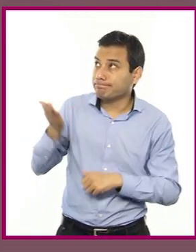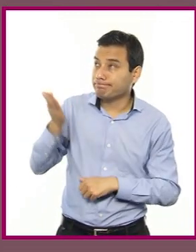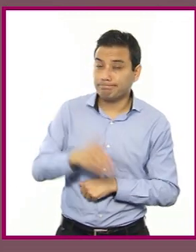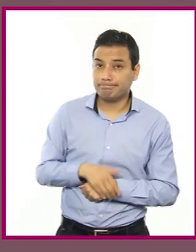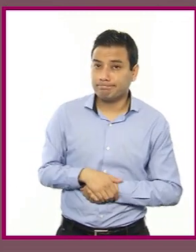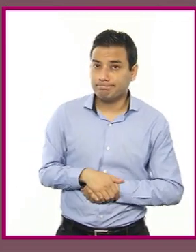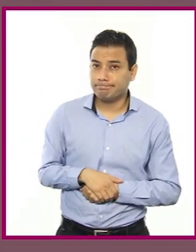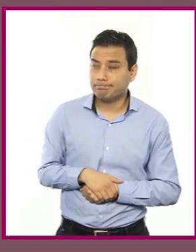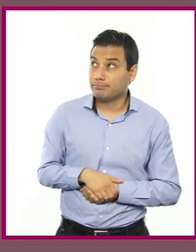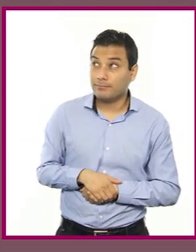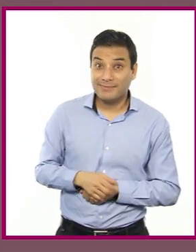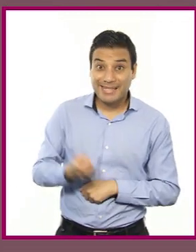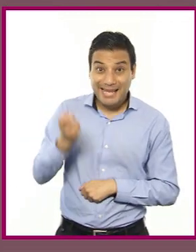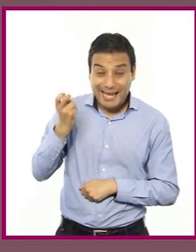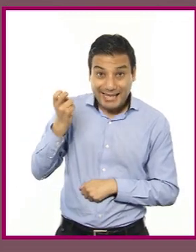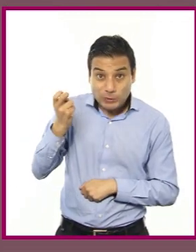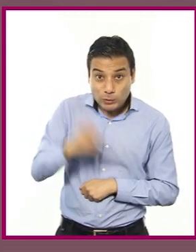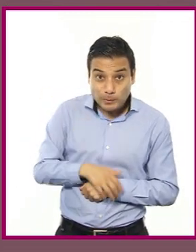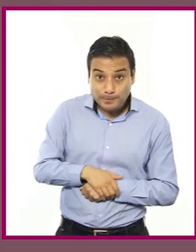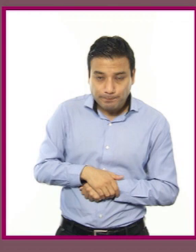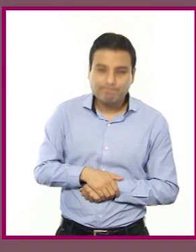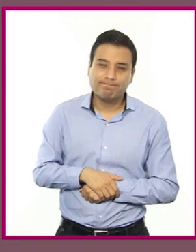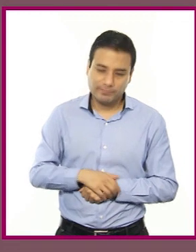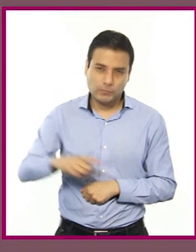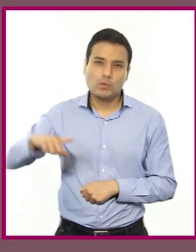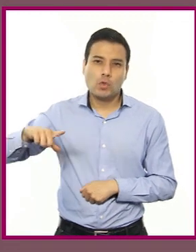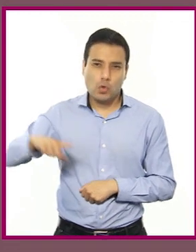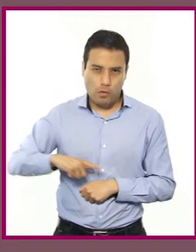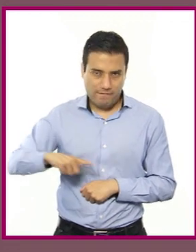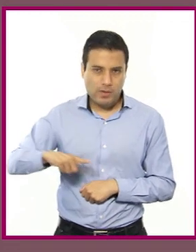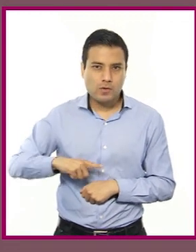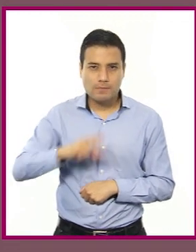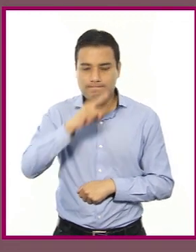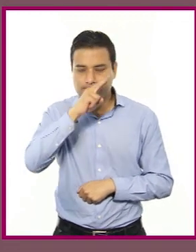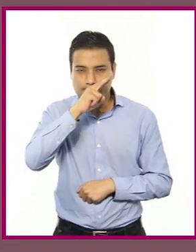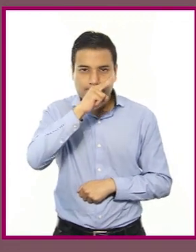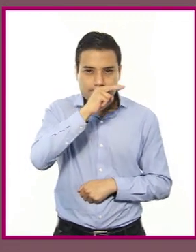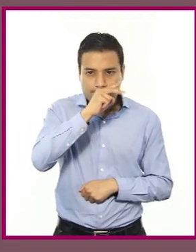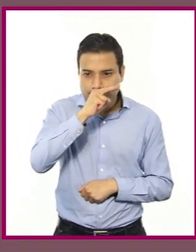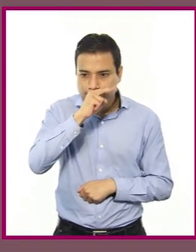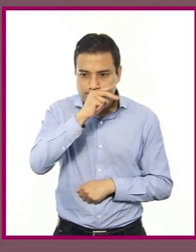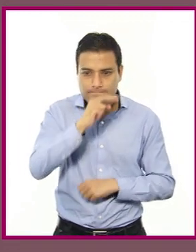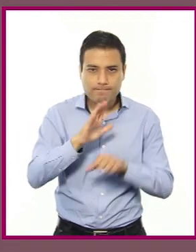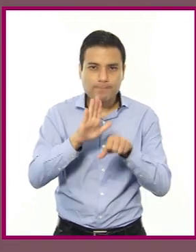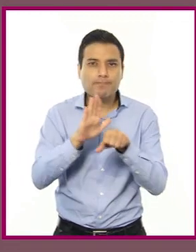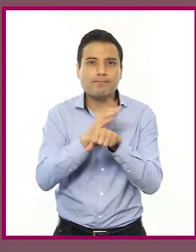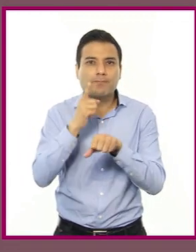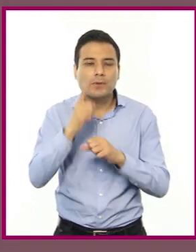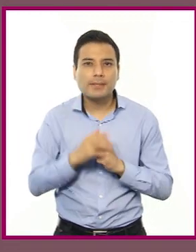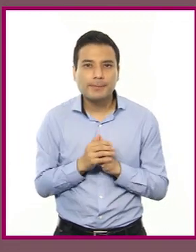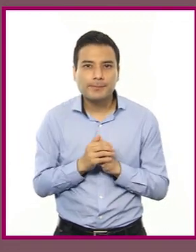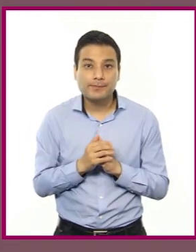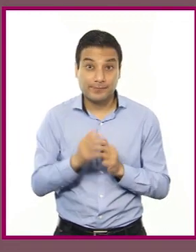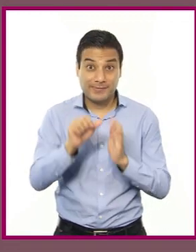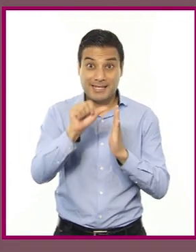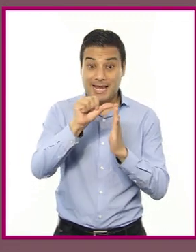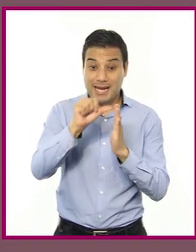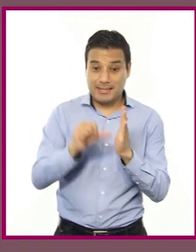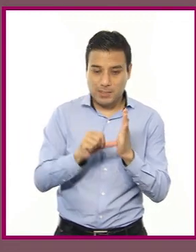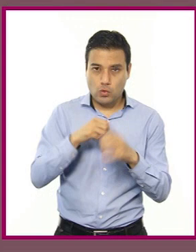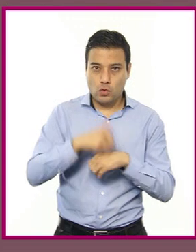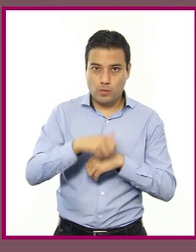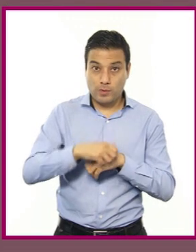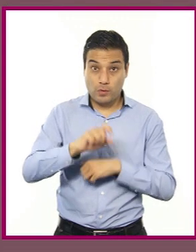Este hecho representa la preocupación de los gobiernos postrevolucionarios por el cumplir lo señalado en el artículo